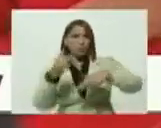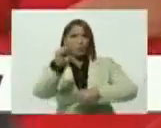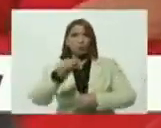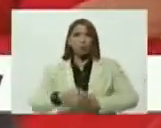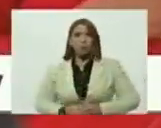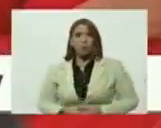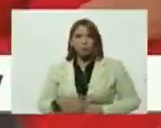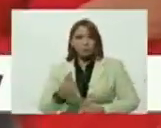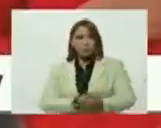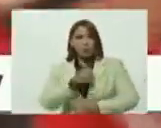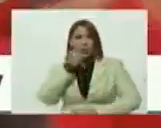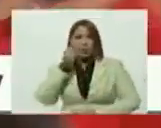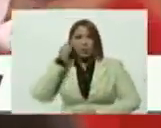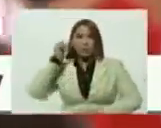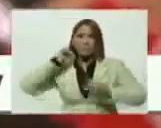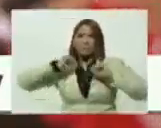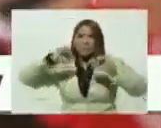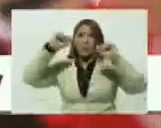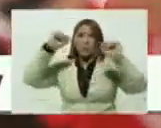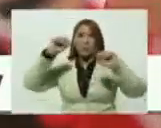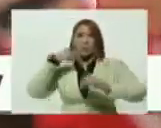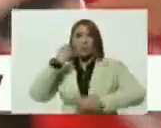y hermanas, que viva la juventud del partido.